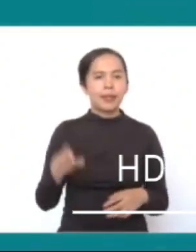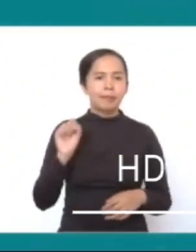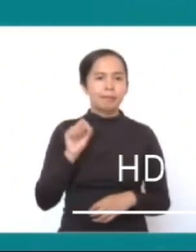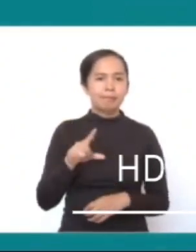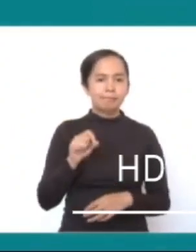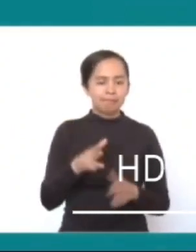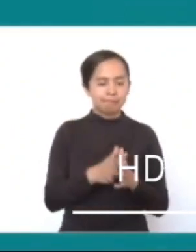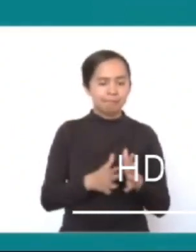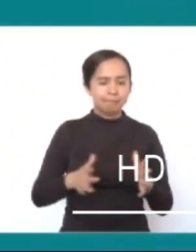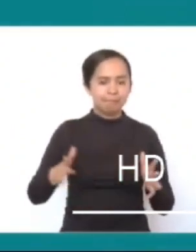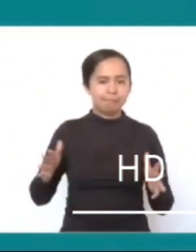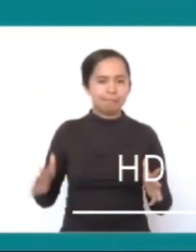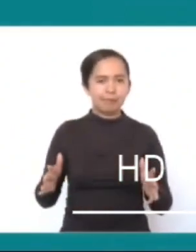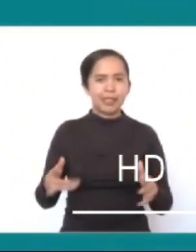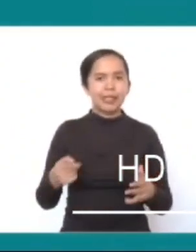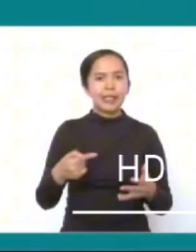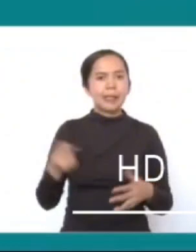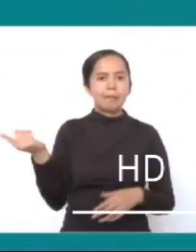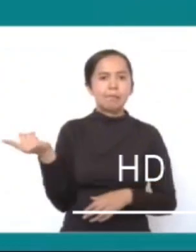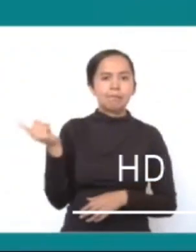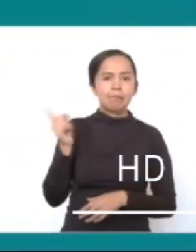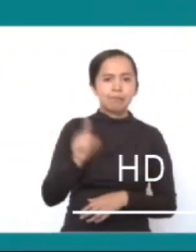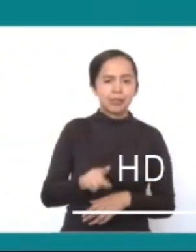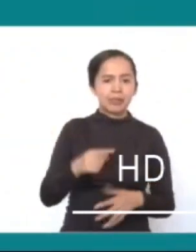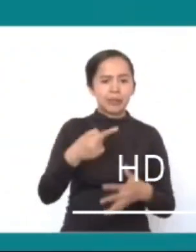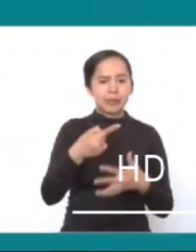mismo periodo, se dictaron además